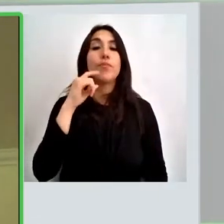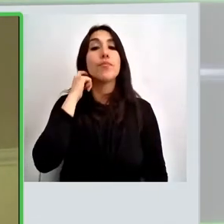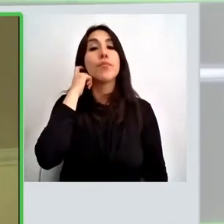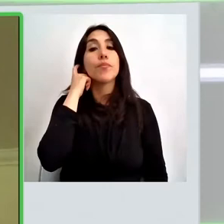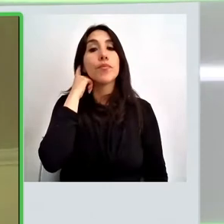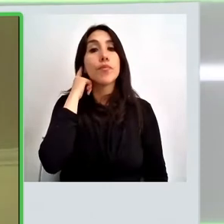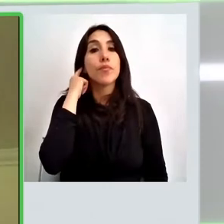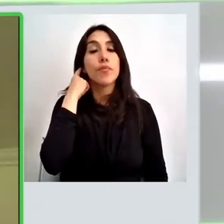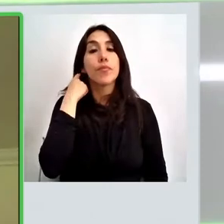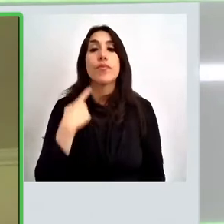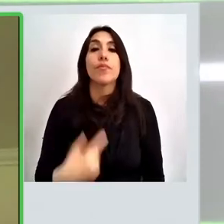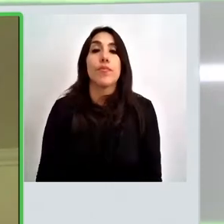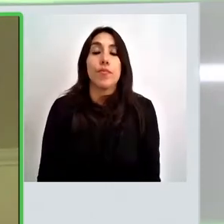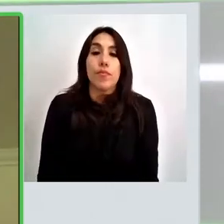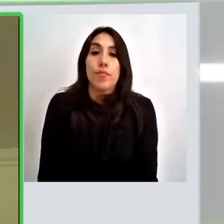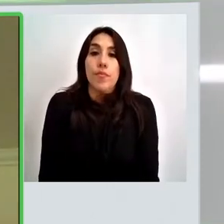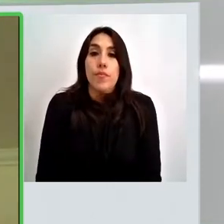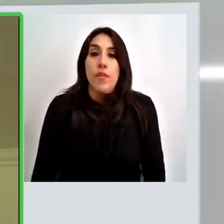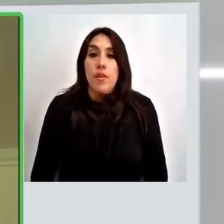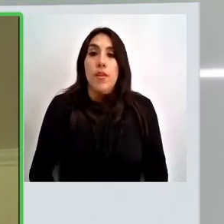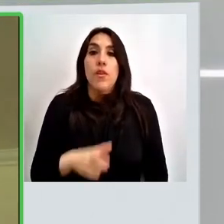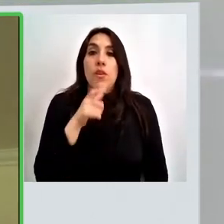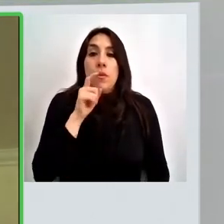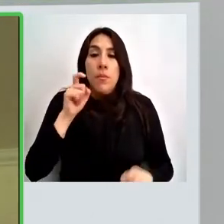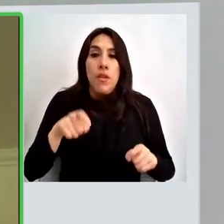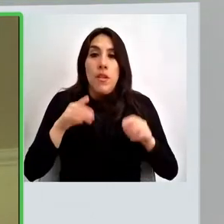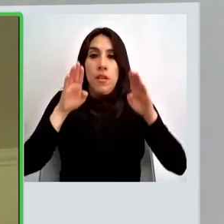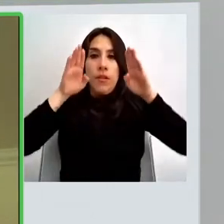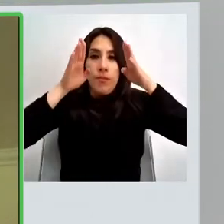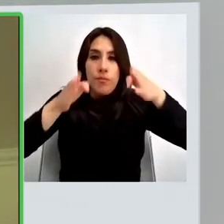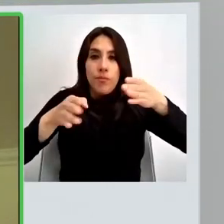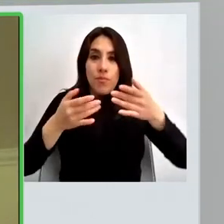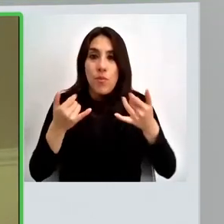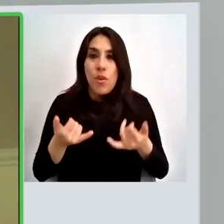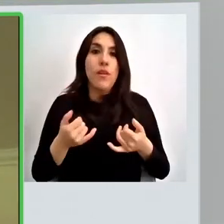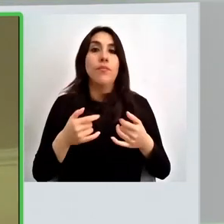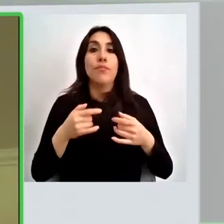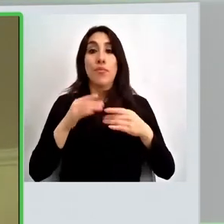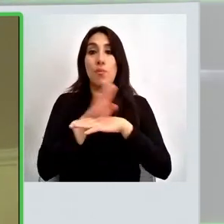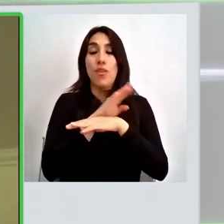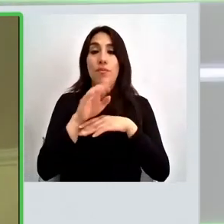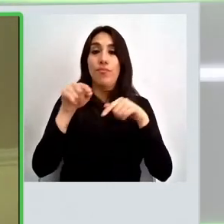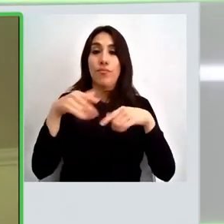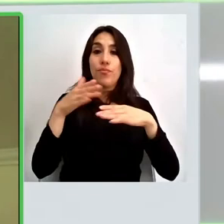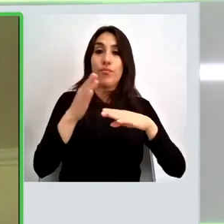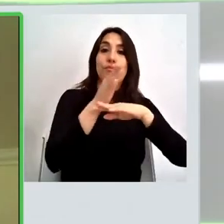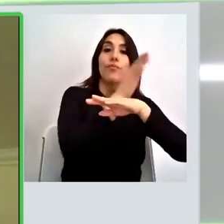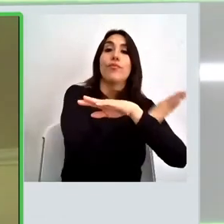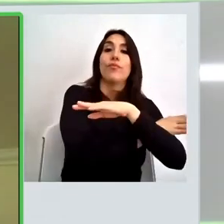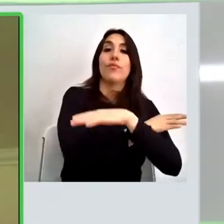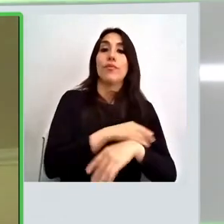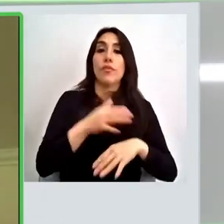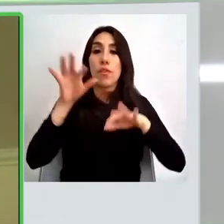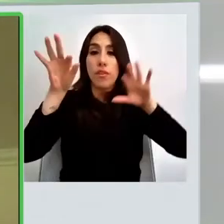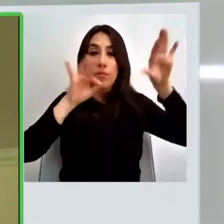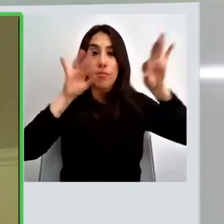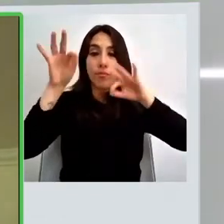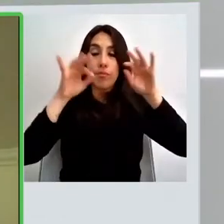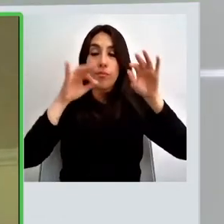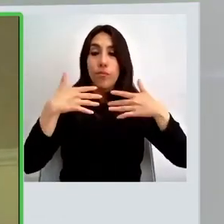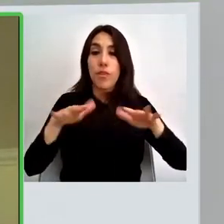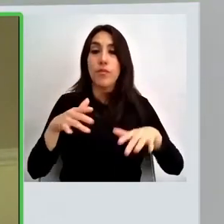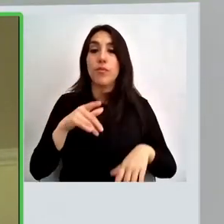tienen que enfocarse en este tipo de empresas que han tenido estas experiencias y mostrarlas como un